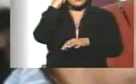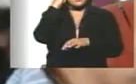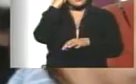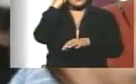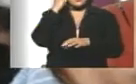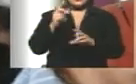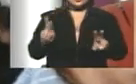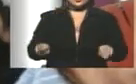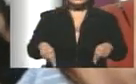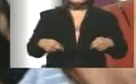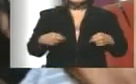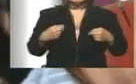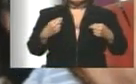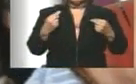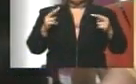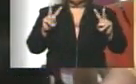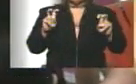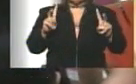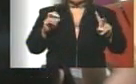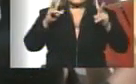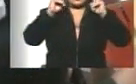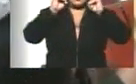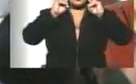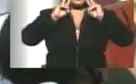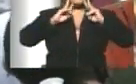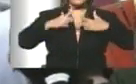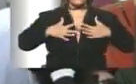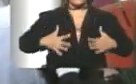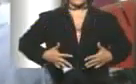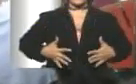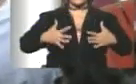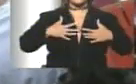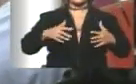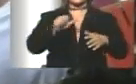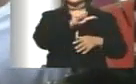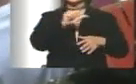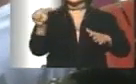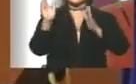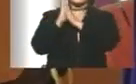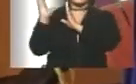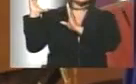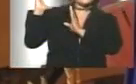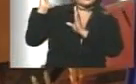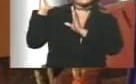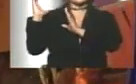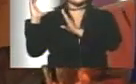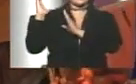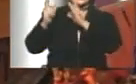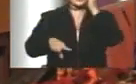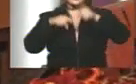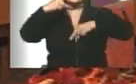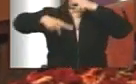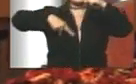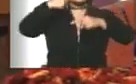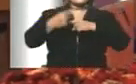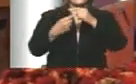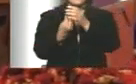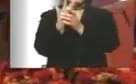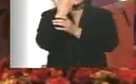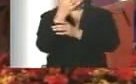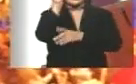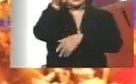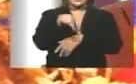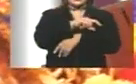te redimes y comienzas a depurar tu cuerpo y a establecer y viene la Semana Santa y después de la Semana Santa viene mayo y tiene un